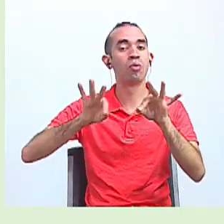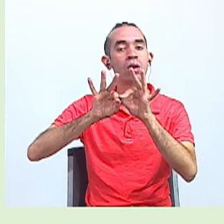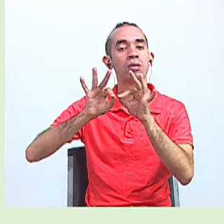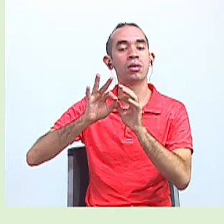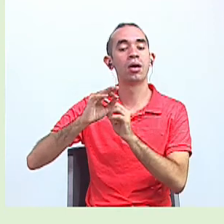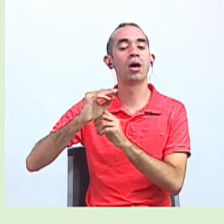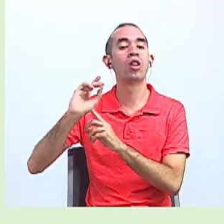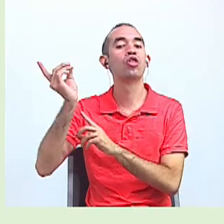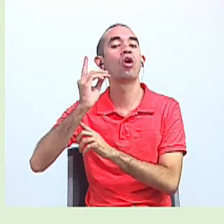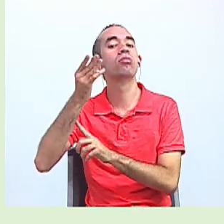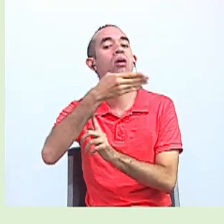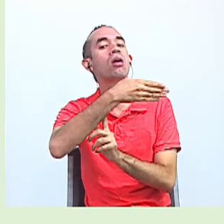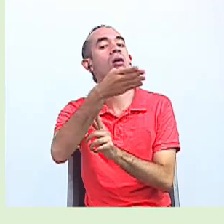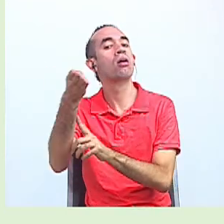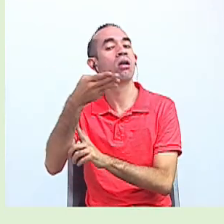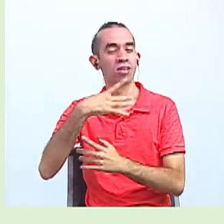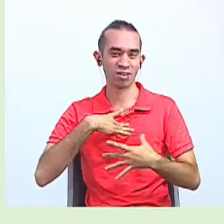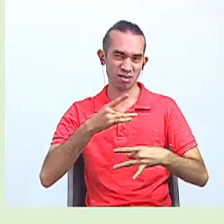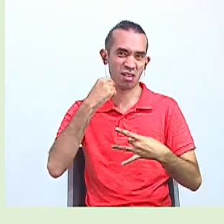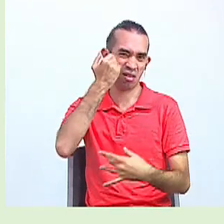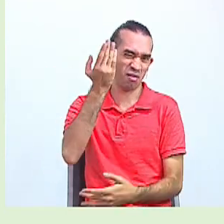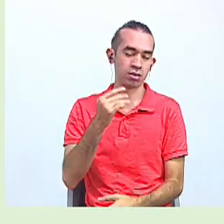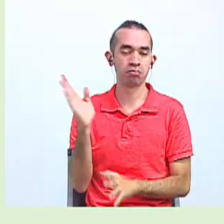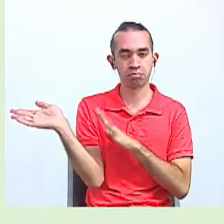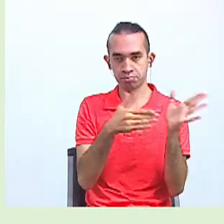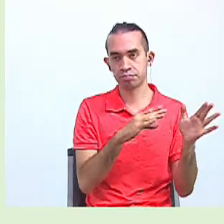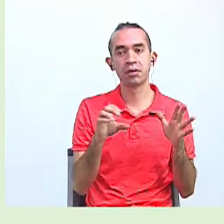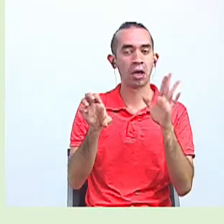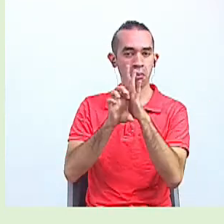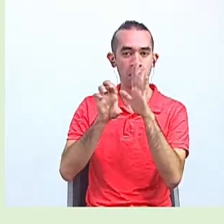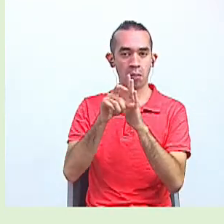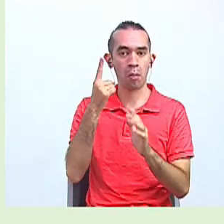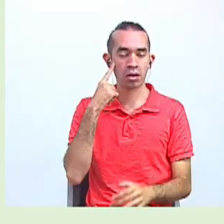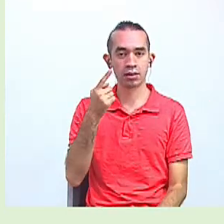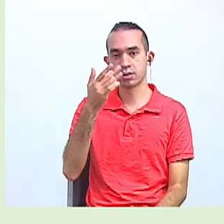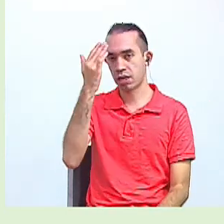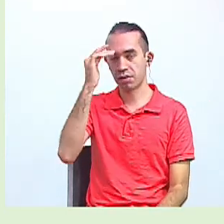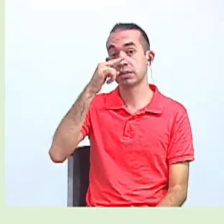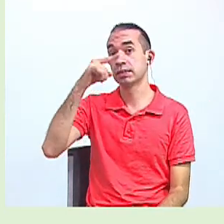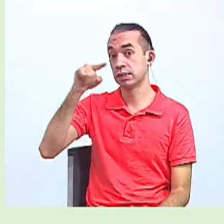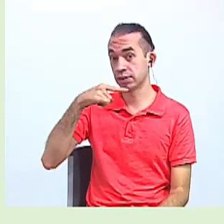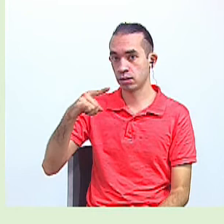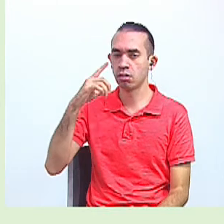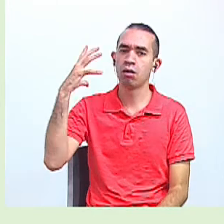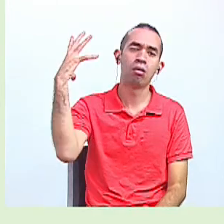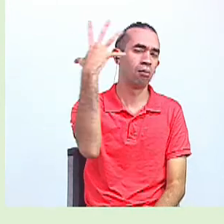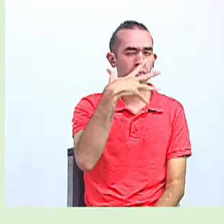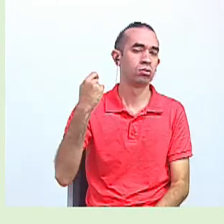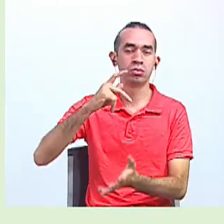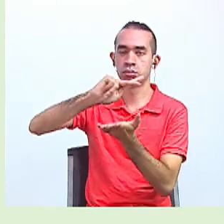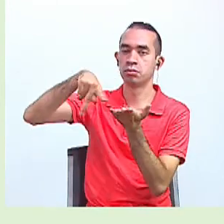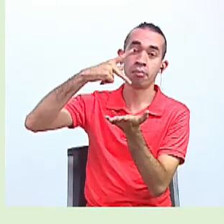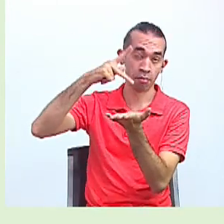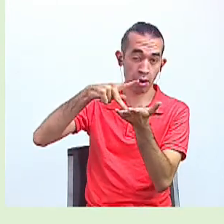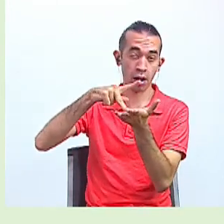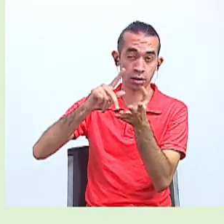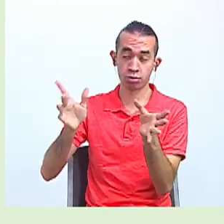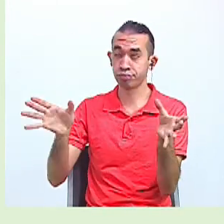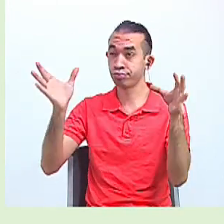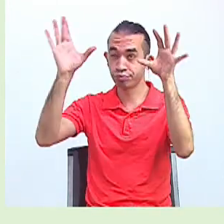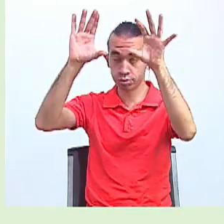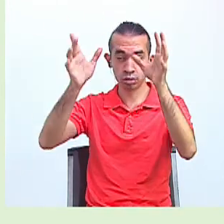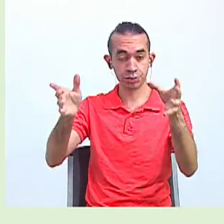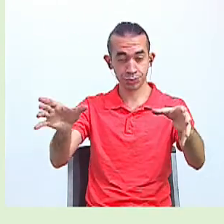fácil. Bueno, vamos a continuar con otro caso. Como Zarcero tiene un parque tan bonito, entonces veamos el